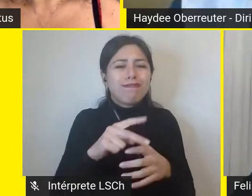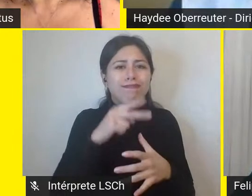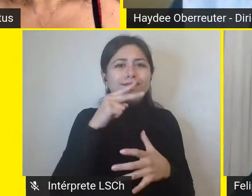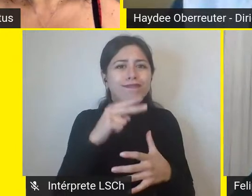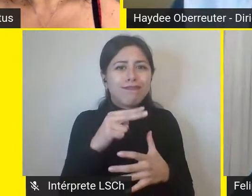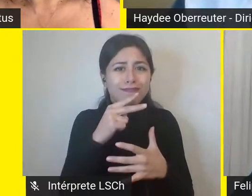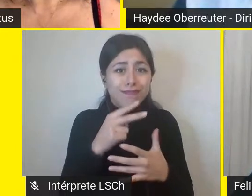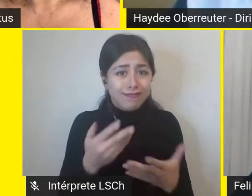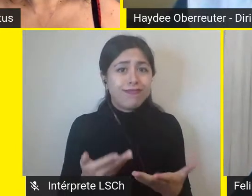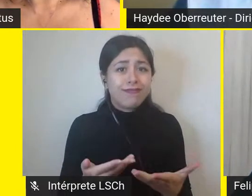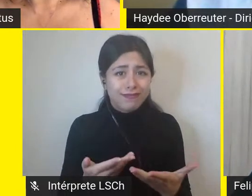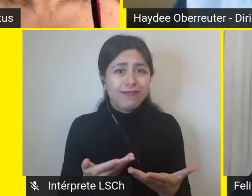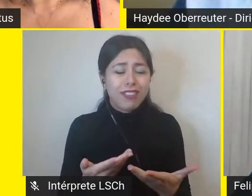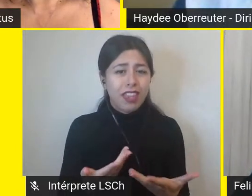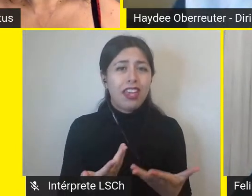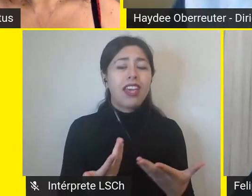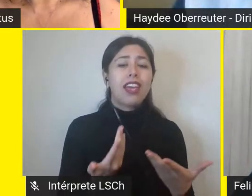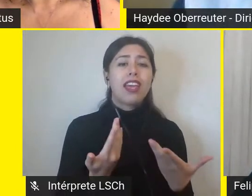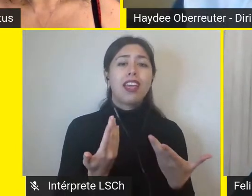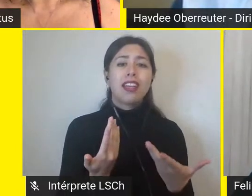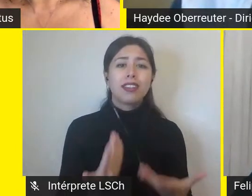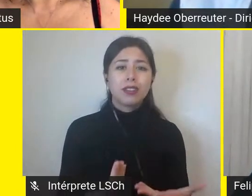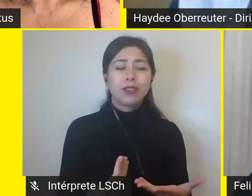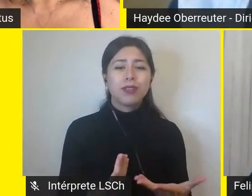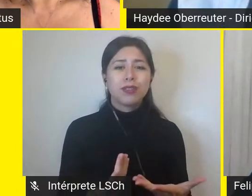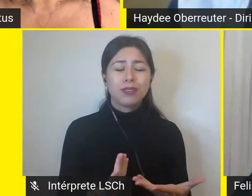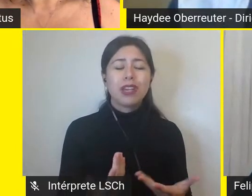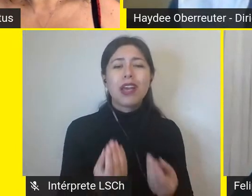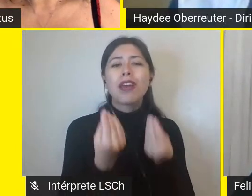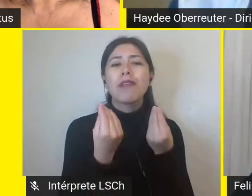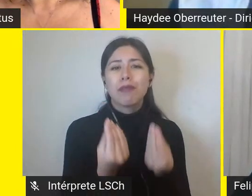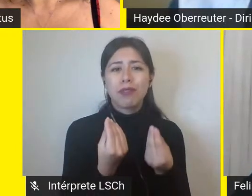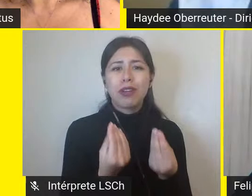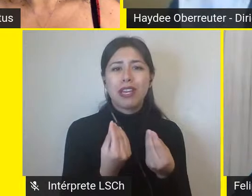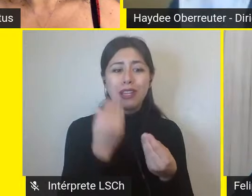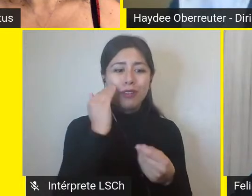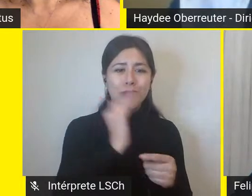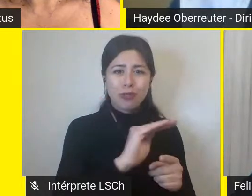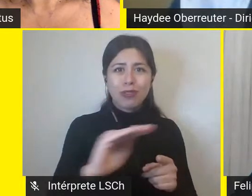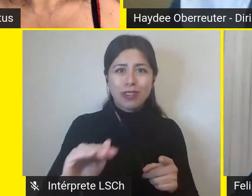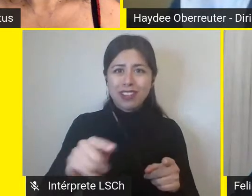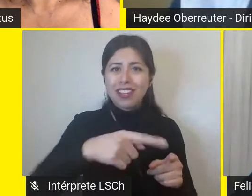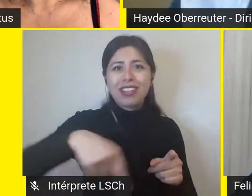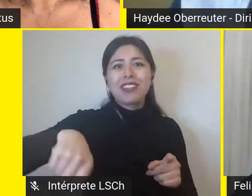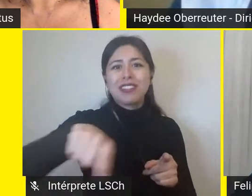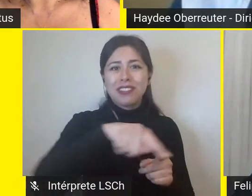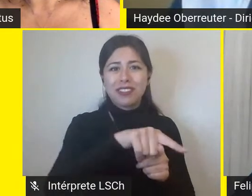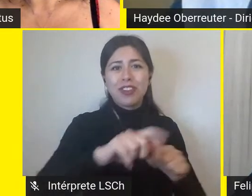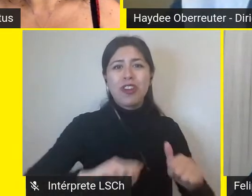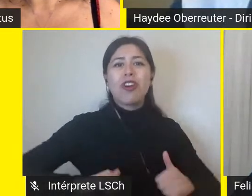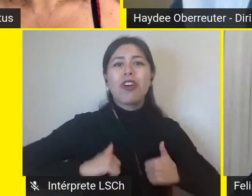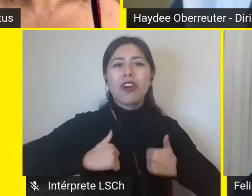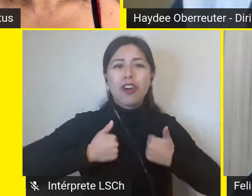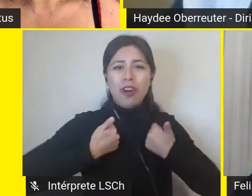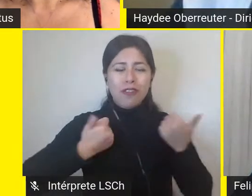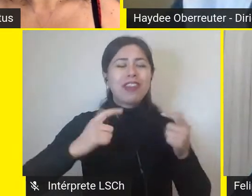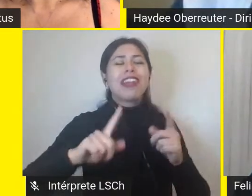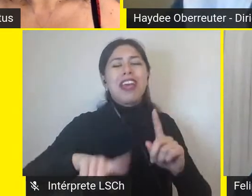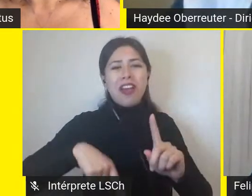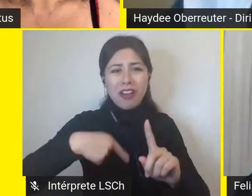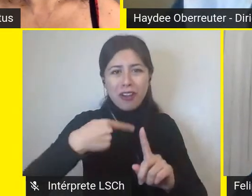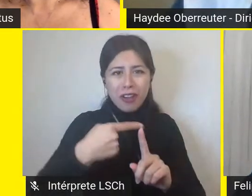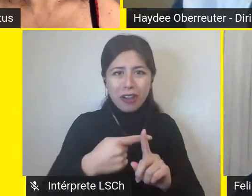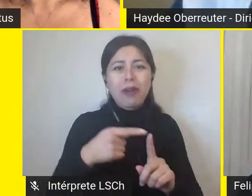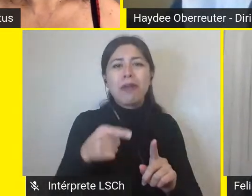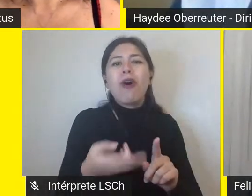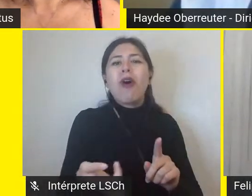más. Entonces, y qué bien que fueron los niños, qué bien que fueron los jóvenes, una vez más en la